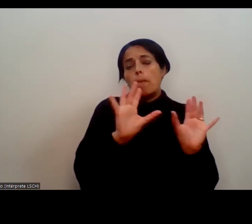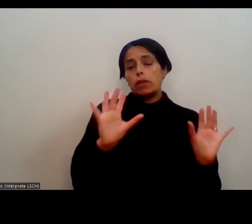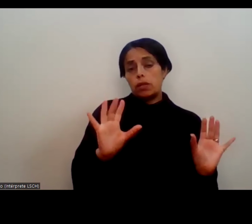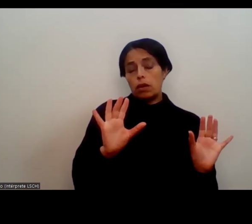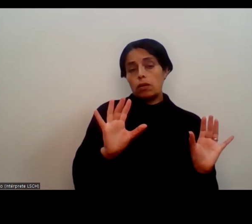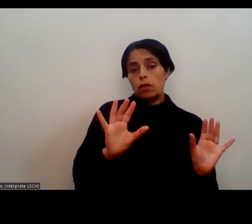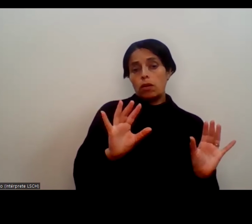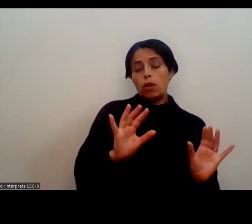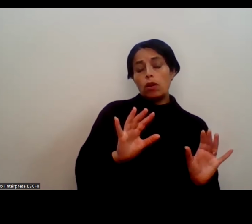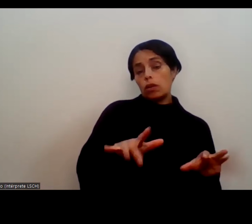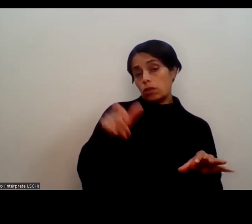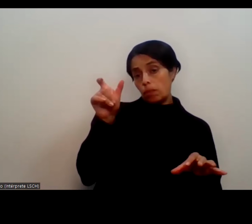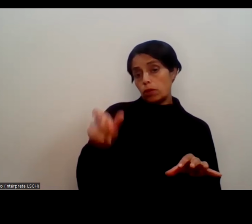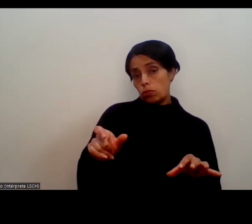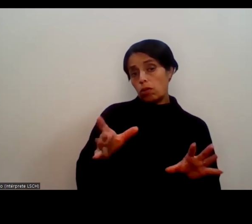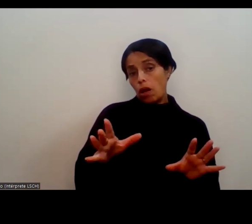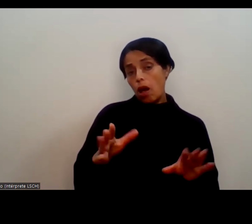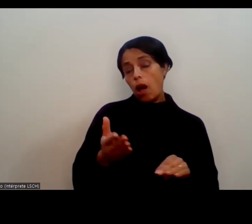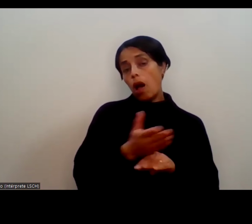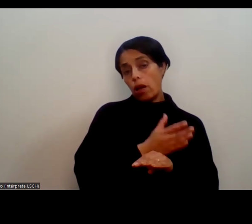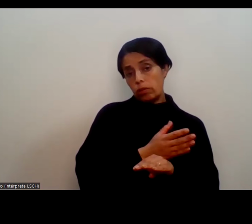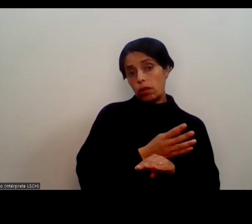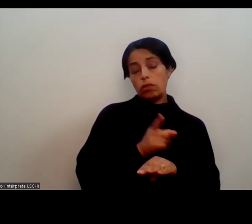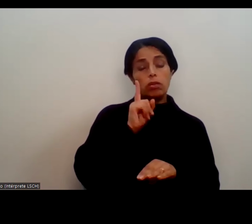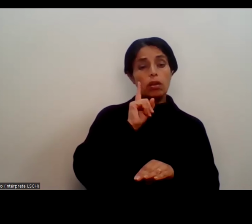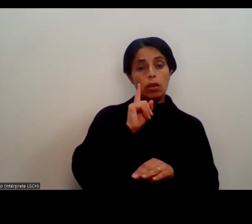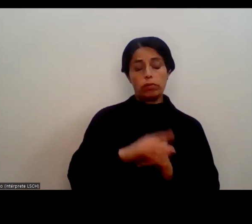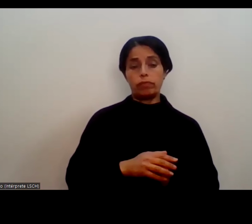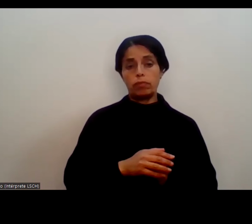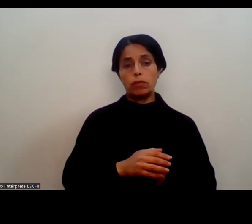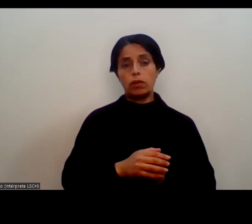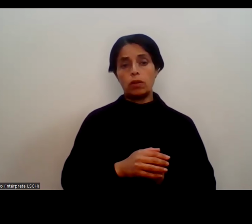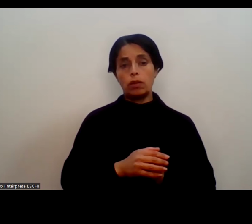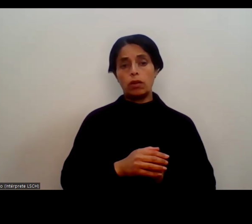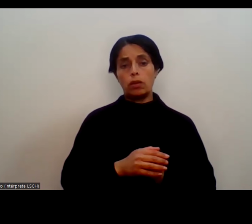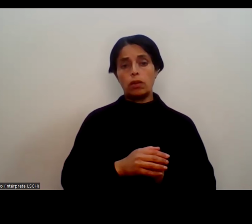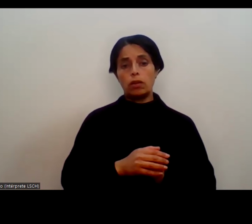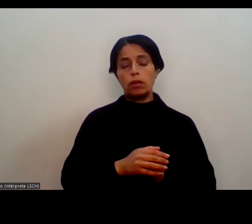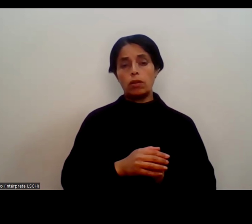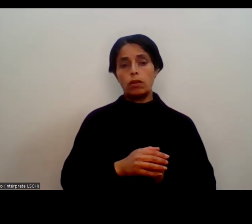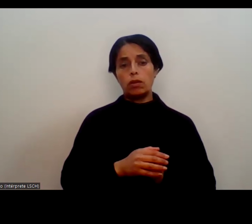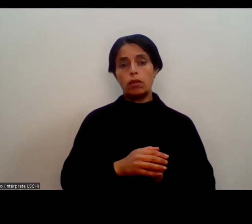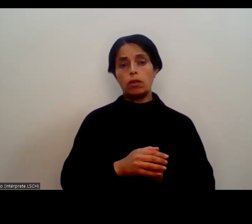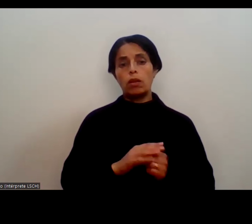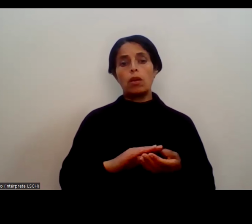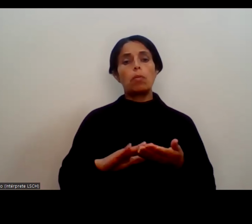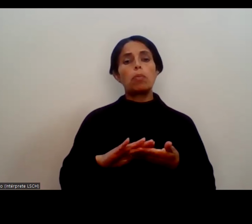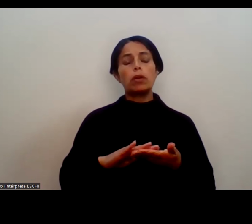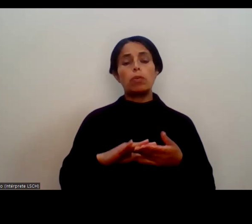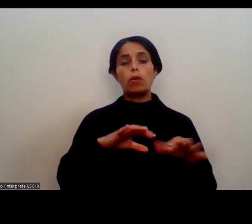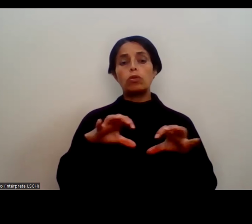ocupado por ese individuo, ¿no? Sabemos que en tiempos prehispánicos toda la aparición de objetos de metal